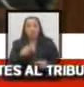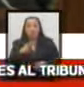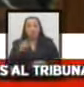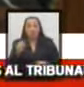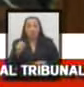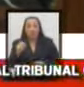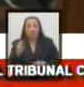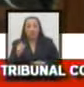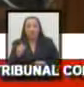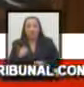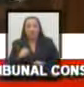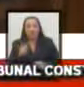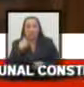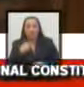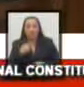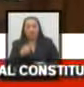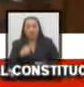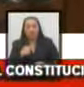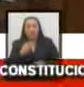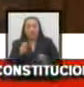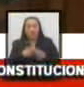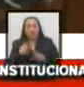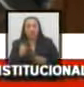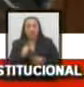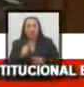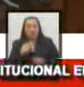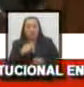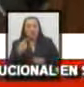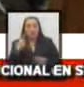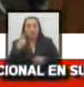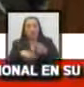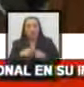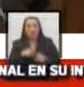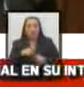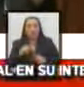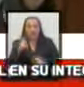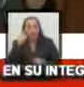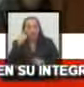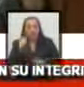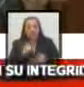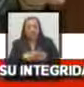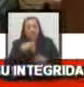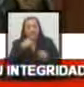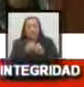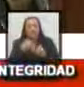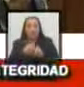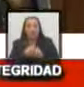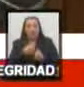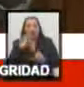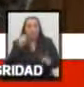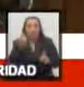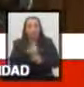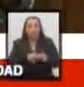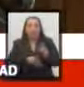querellable. Y este hombre en el Senado hizo lo indecible para que volviera a ser querellable. Tú sabes que la mujer pelea, el tipo le pega, va